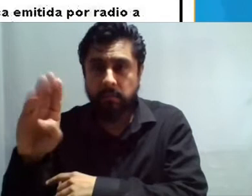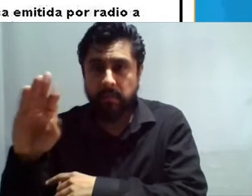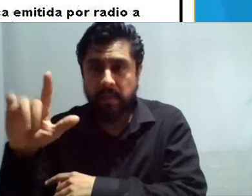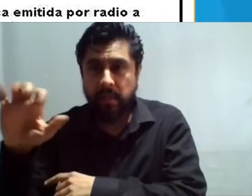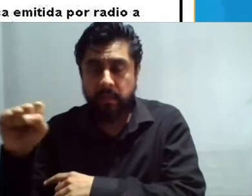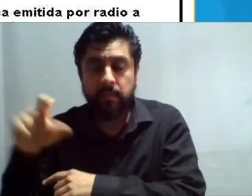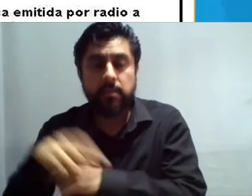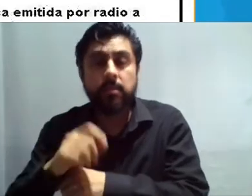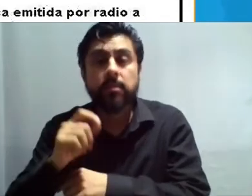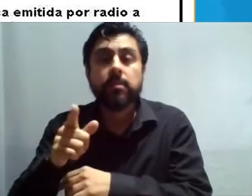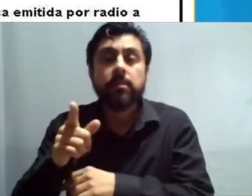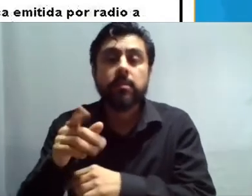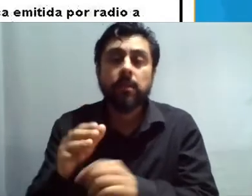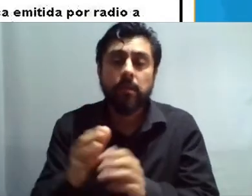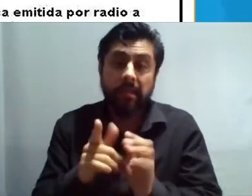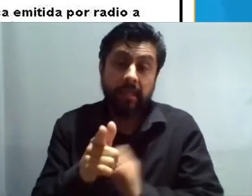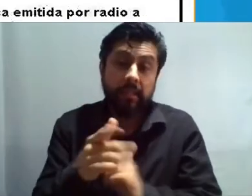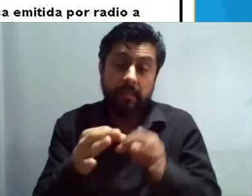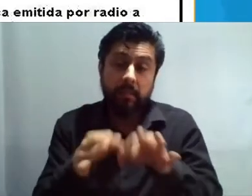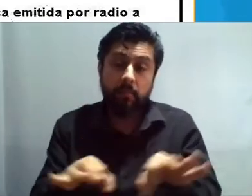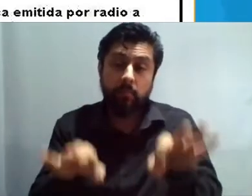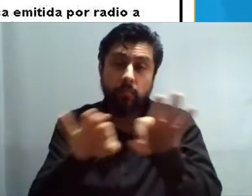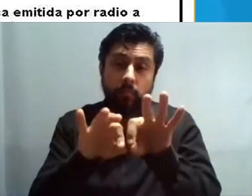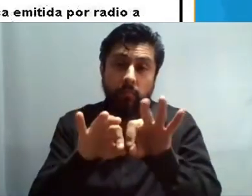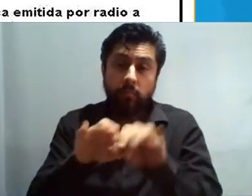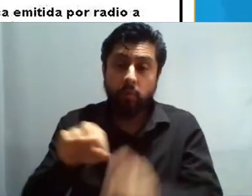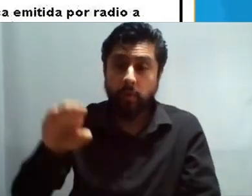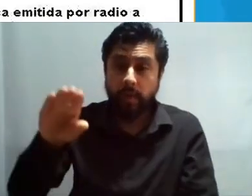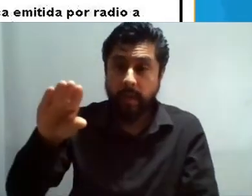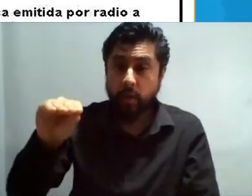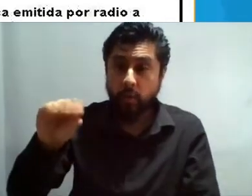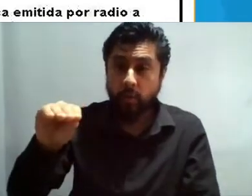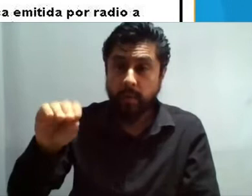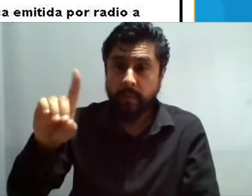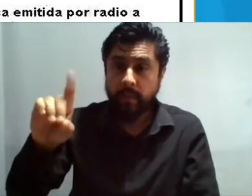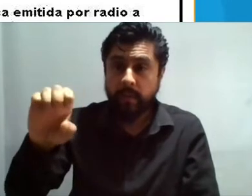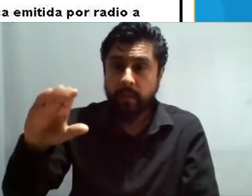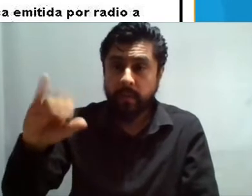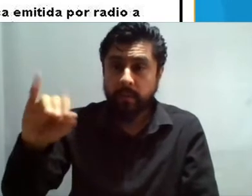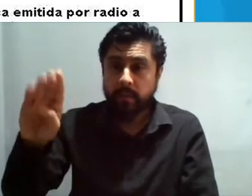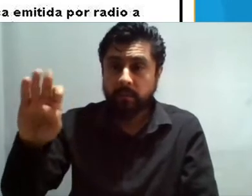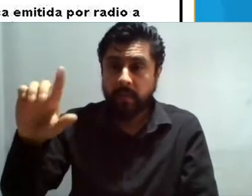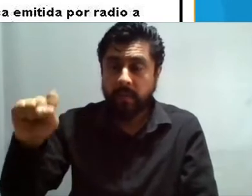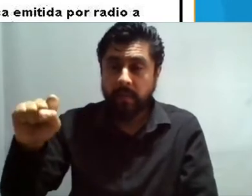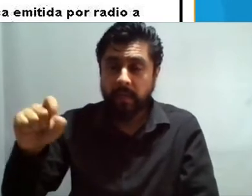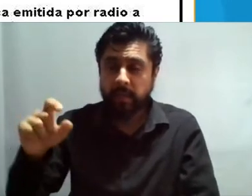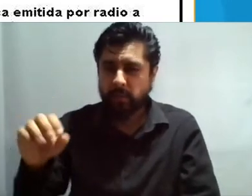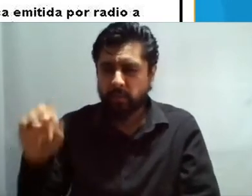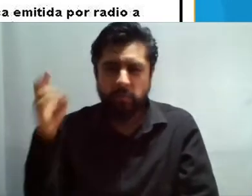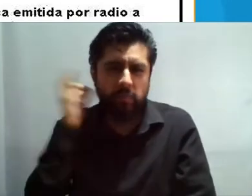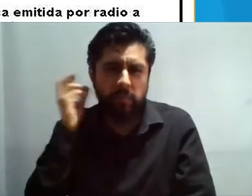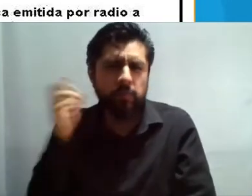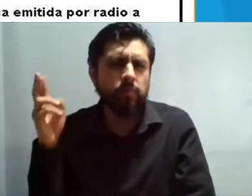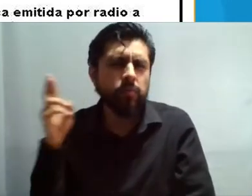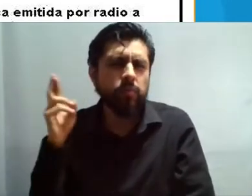exponernos más allá de los 90 decibeles. Es decir, por ejemplo, el ruido de un camión, por lo que la